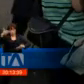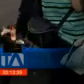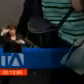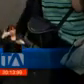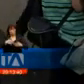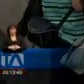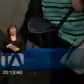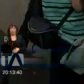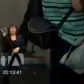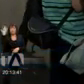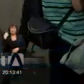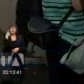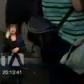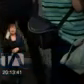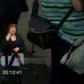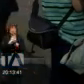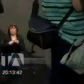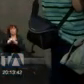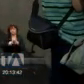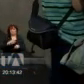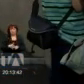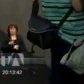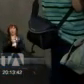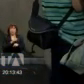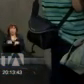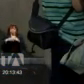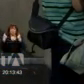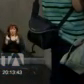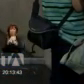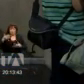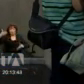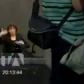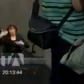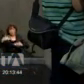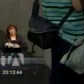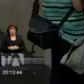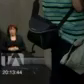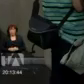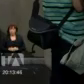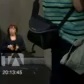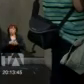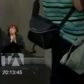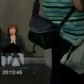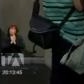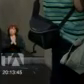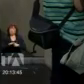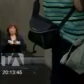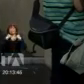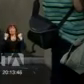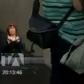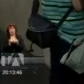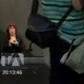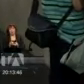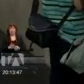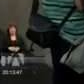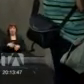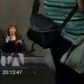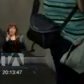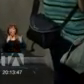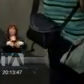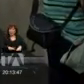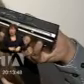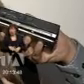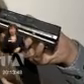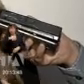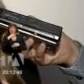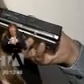frente a este comunicado que presentó Alianza País defendiendo a la ex canciller y pidiendo a la Asamblea deseche este proceso de enjuiciamiento